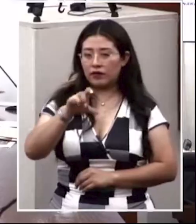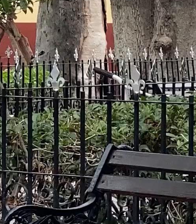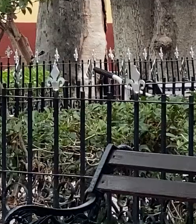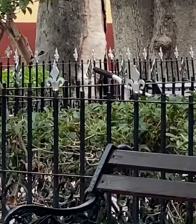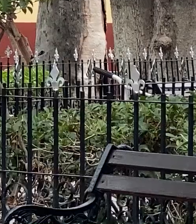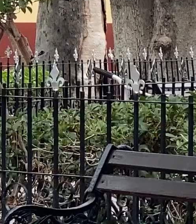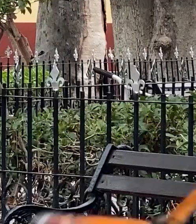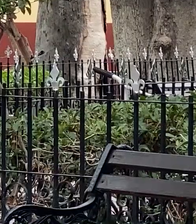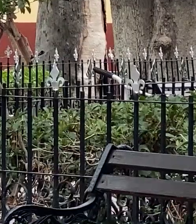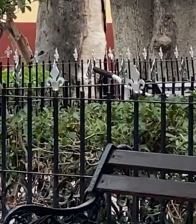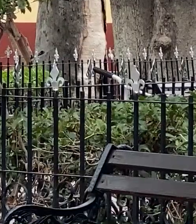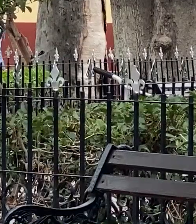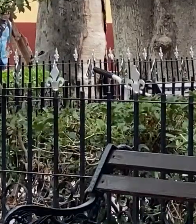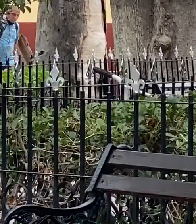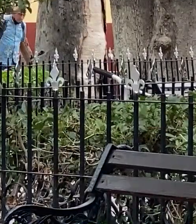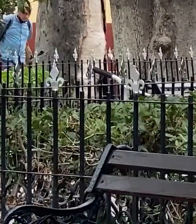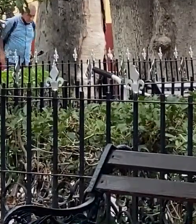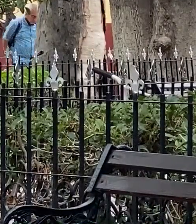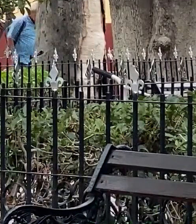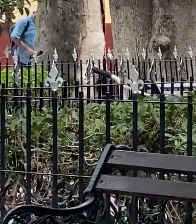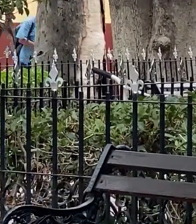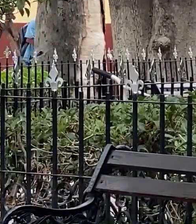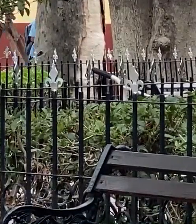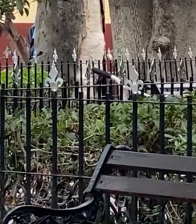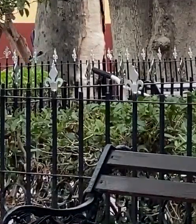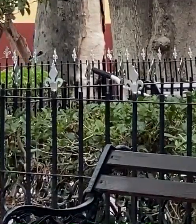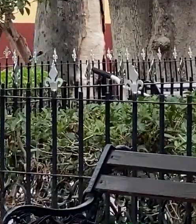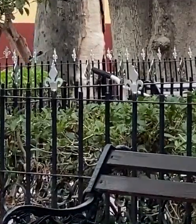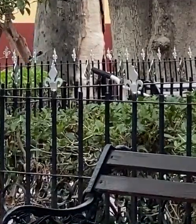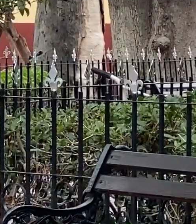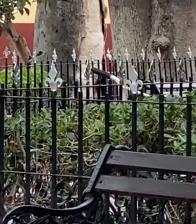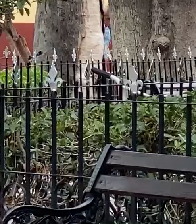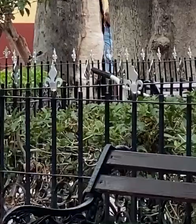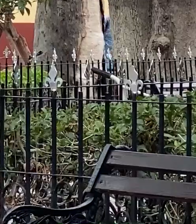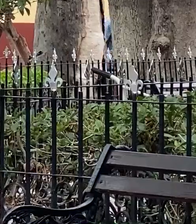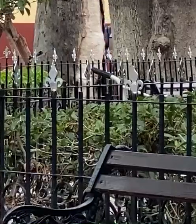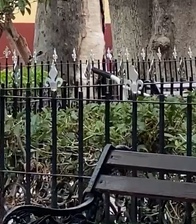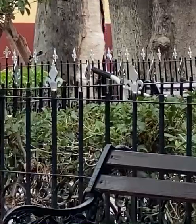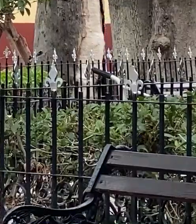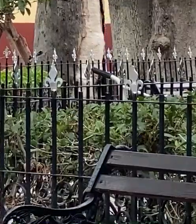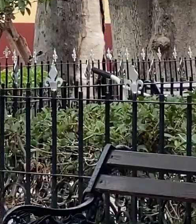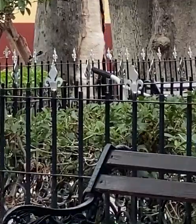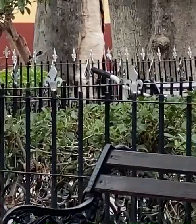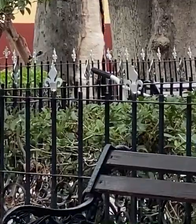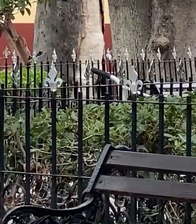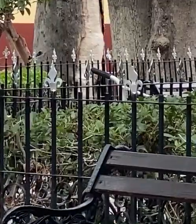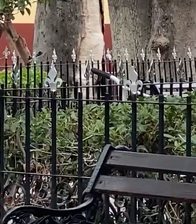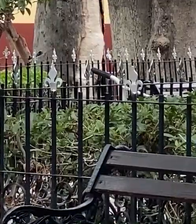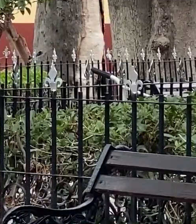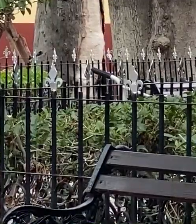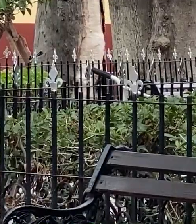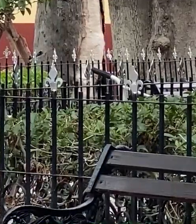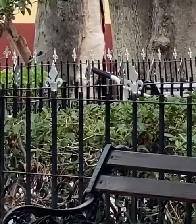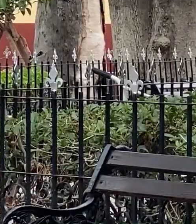fecha inicia una lucha histórica de muchas de las familias que habitan esa